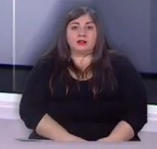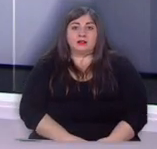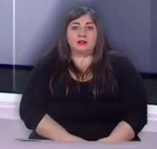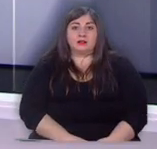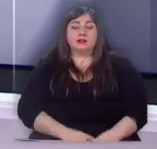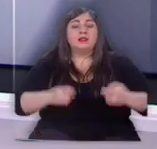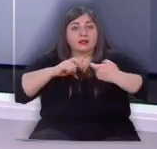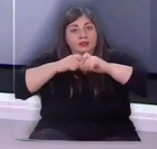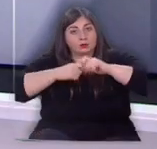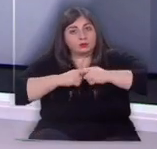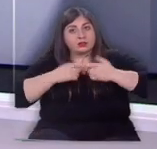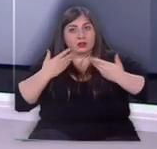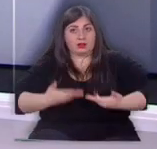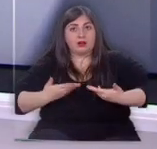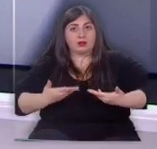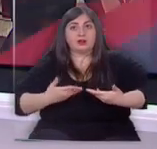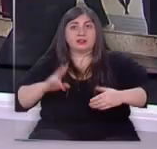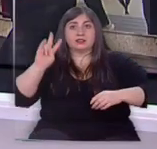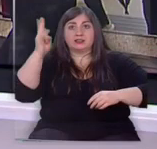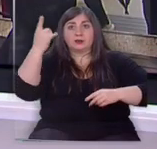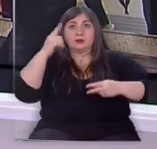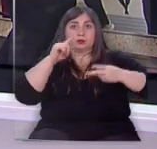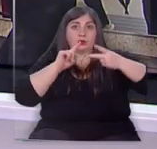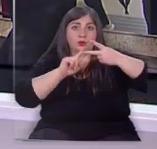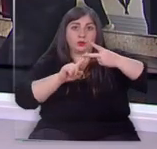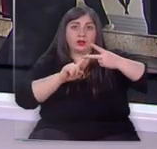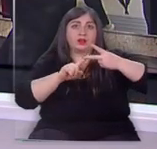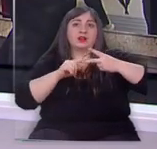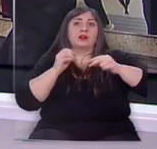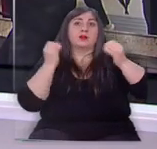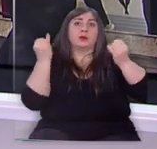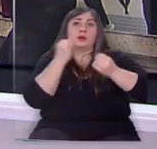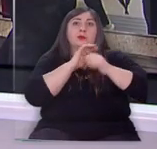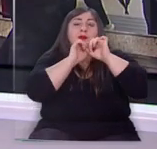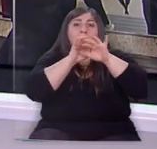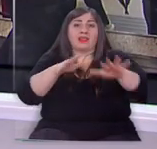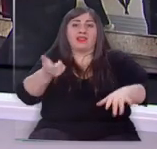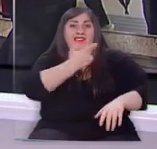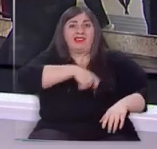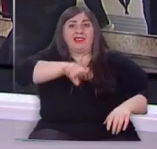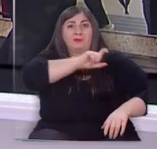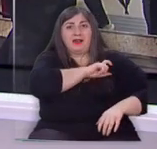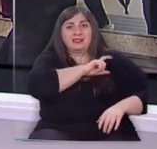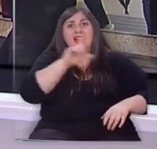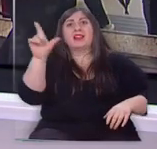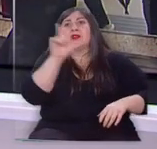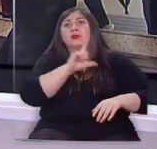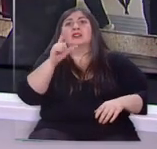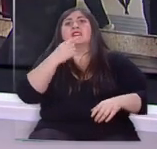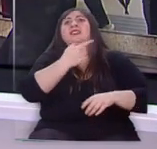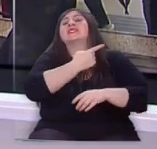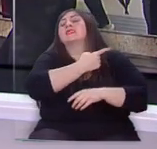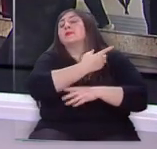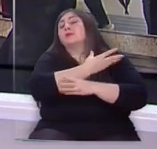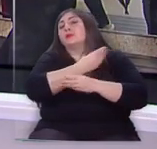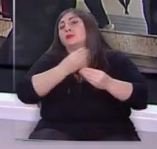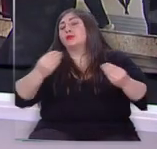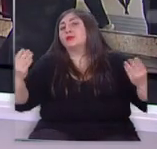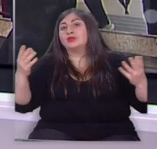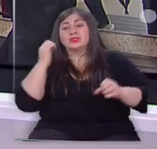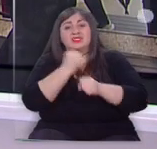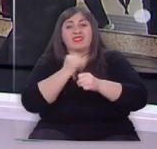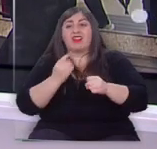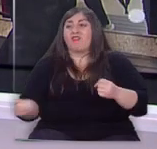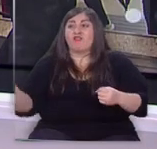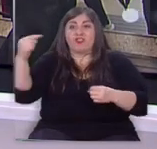discusión que se da en todas partes, aunque ya se ubica en el segundo lugar del mundo en el número de contagios. En España, este lunes, cientos de miles de trabajadores, escuche, volvieron